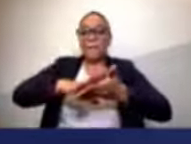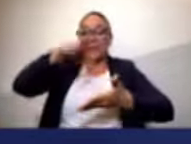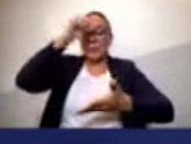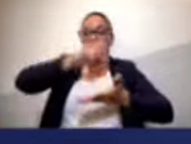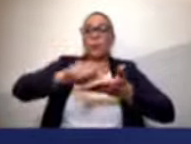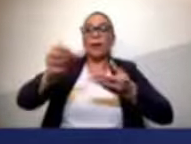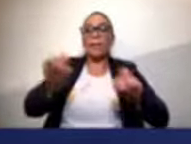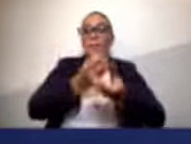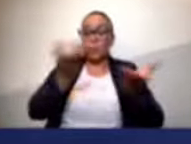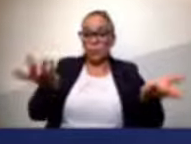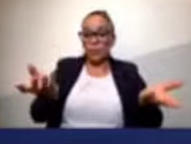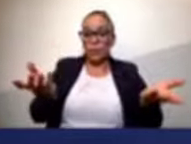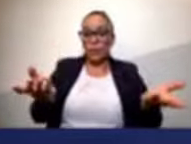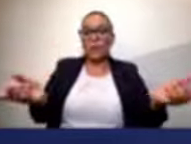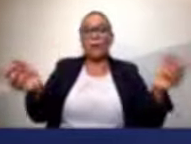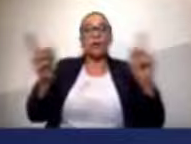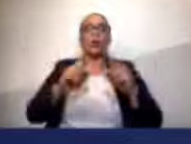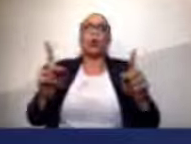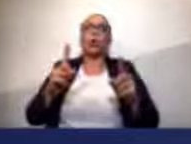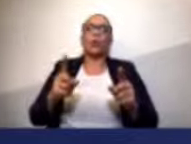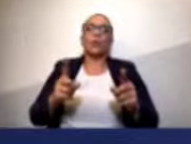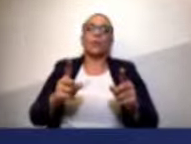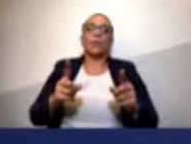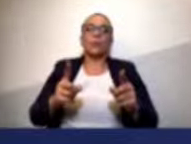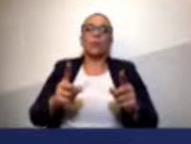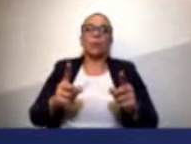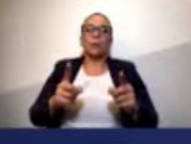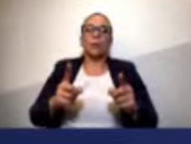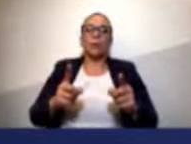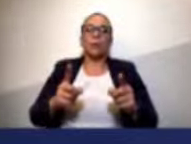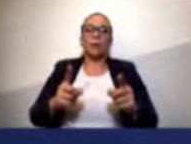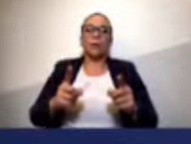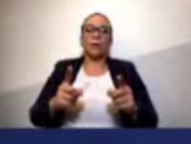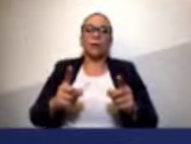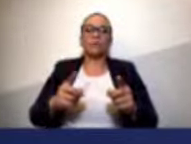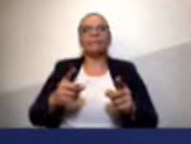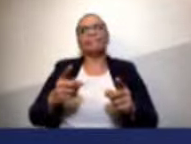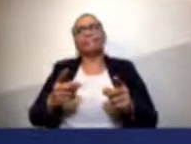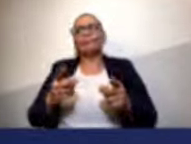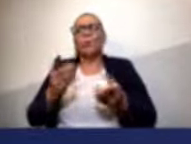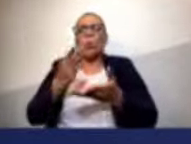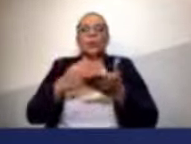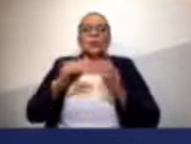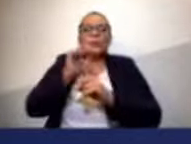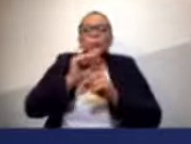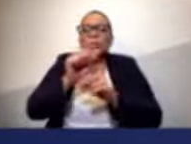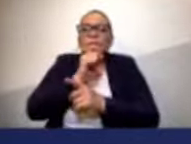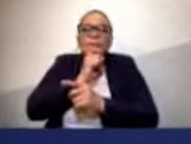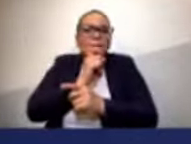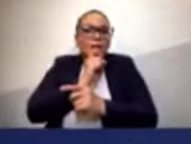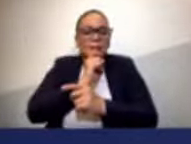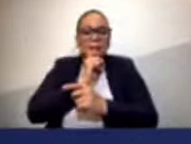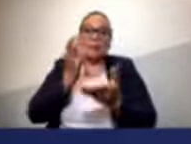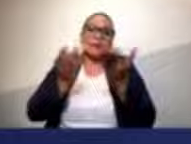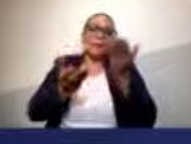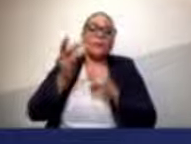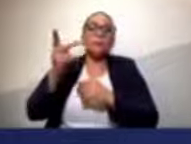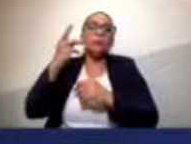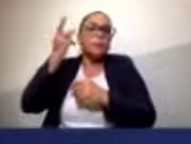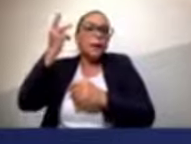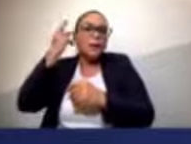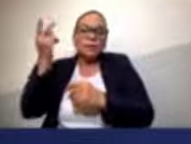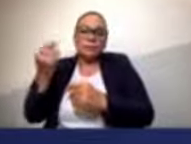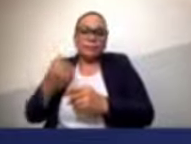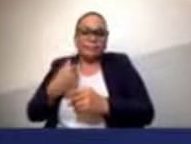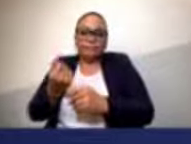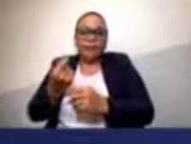sea un yunque en el cuello de una niña que no pudo, que sus padres, sus cuidadores no